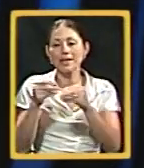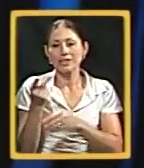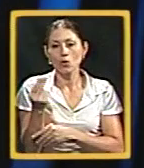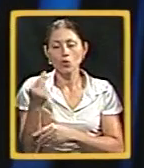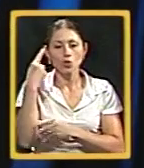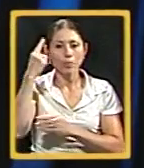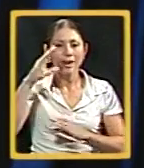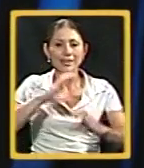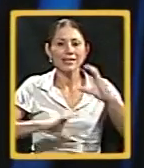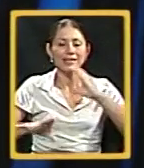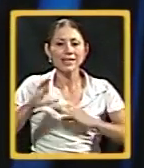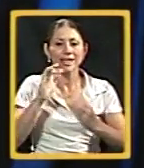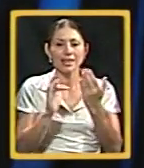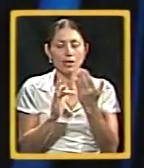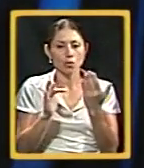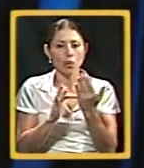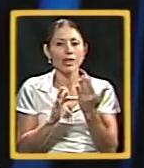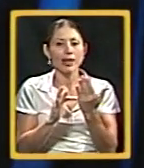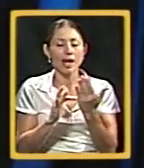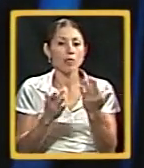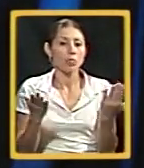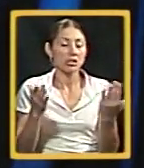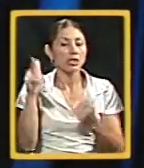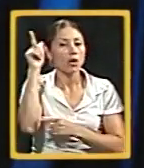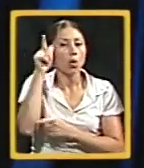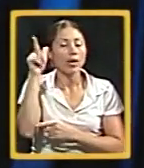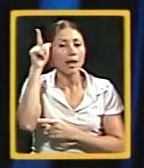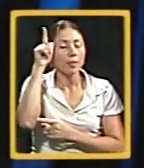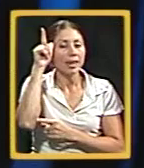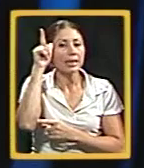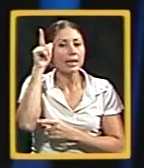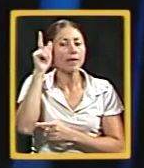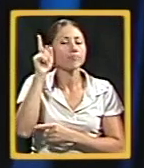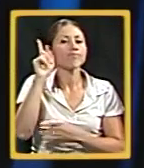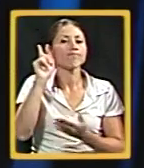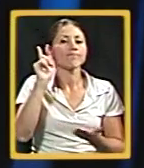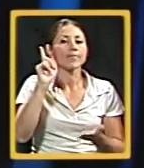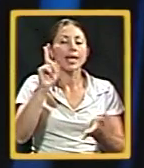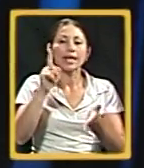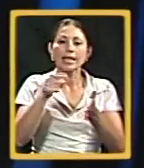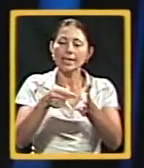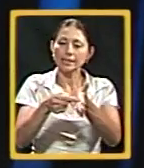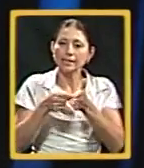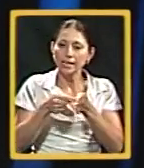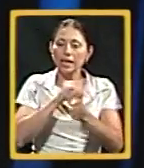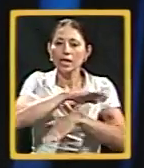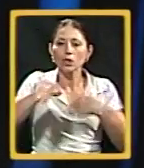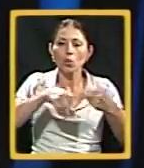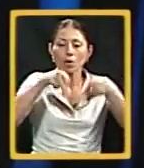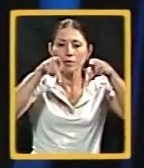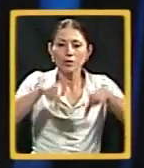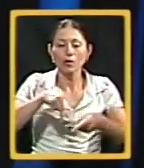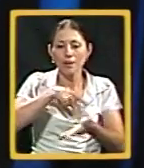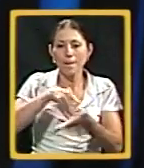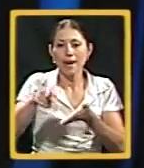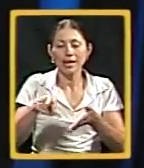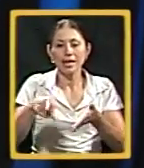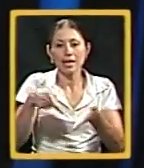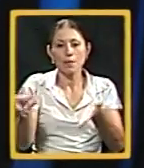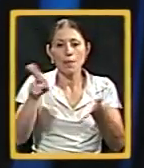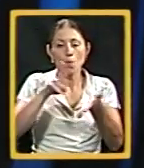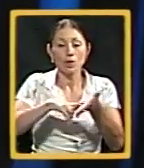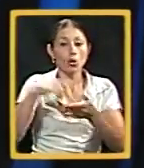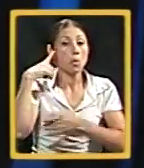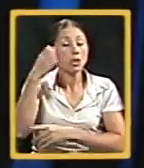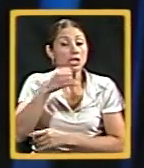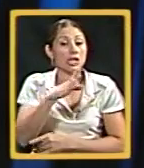tecnología, pues obviamente demandan que todos los costarricenses paguemos más impuestos, y que irremediablemente, si